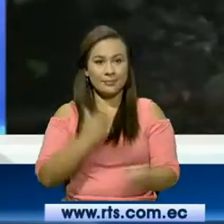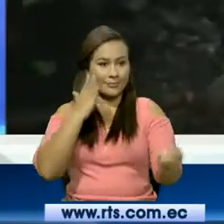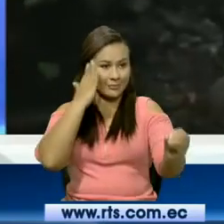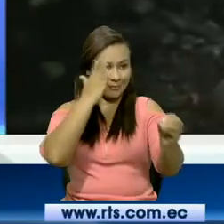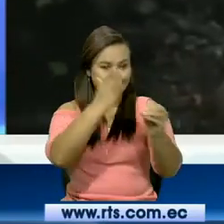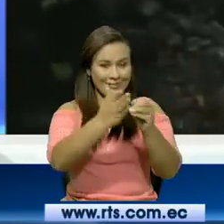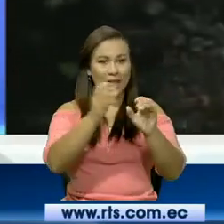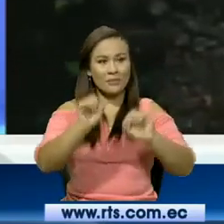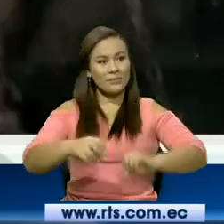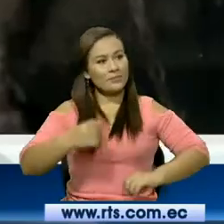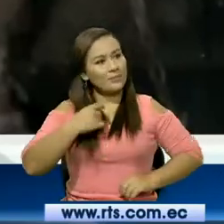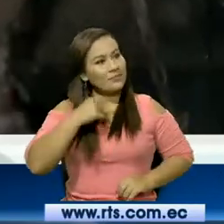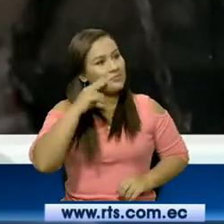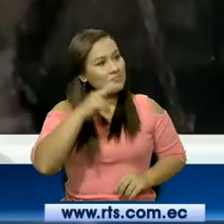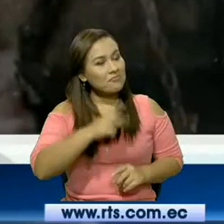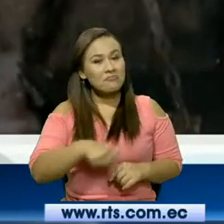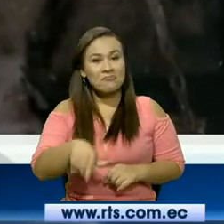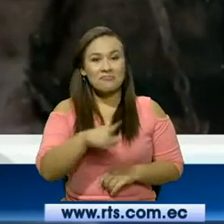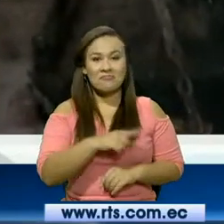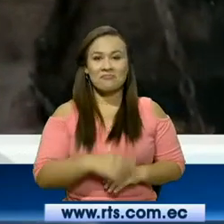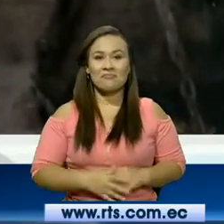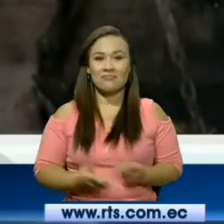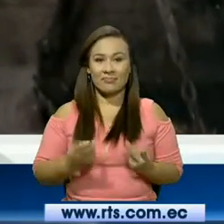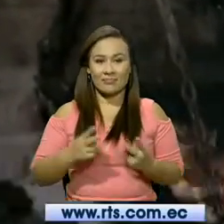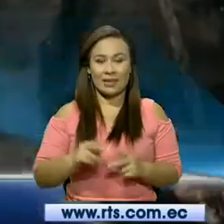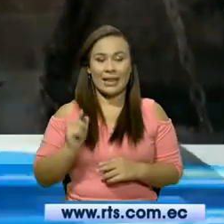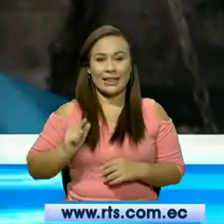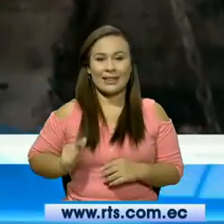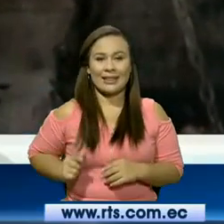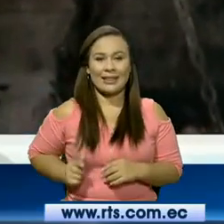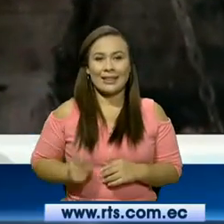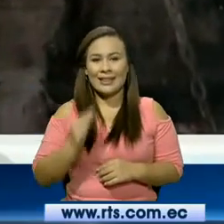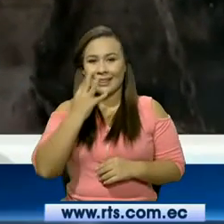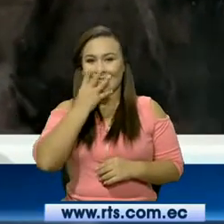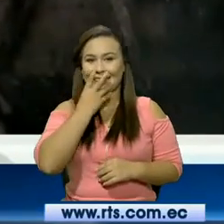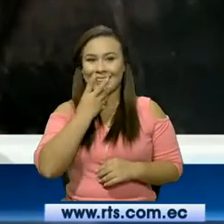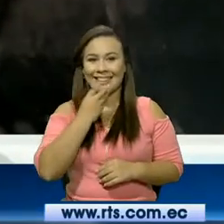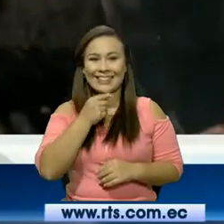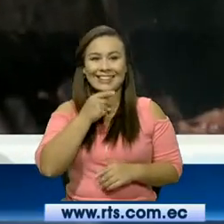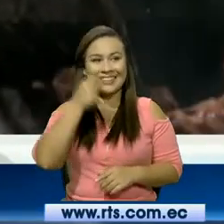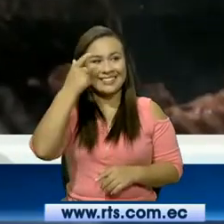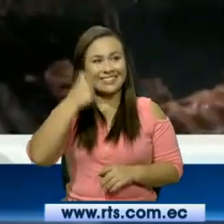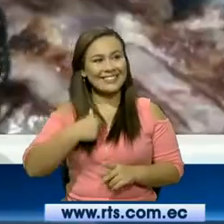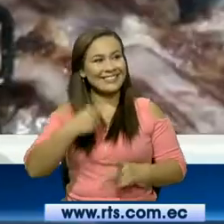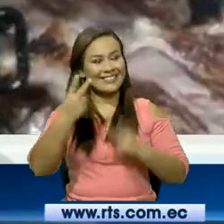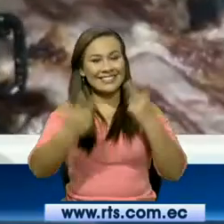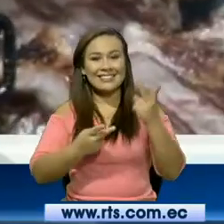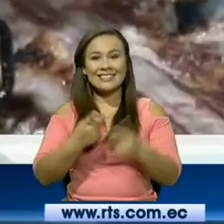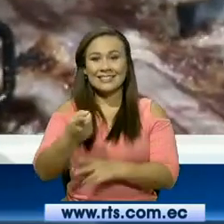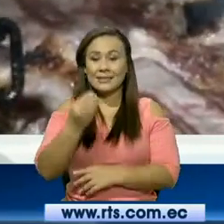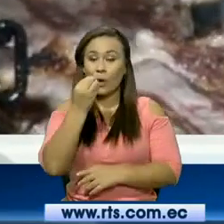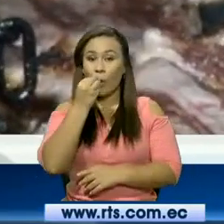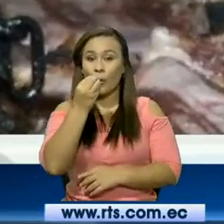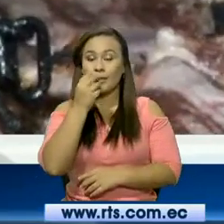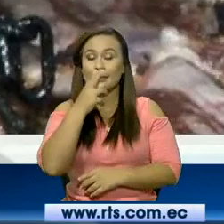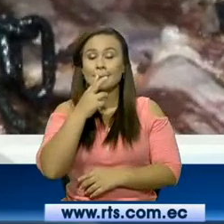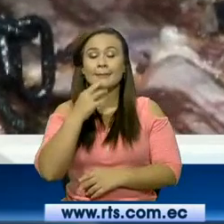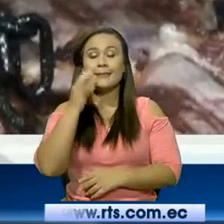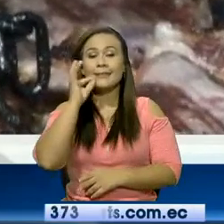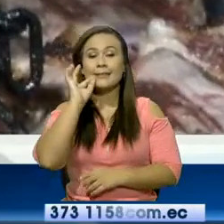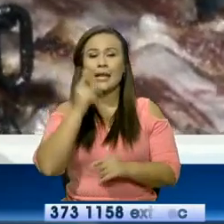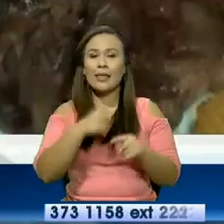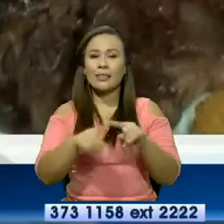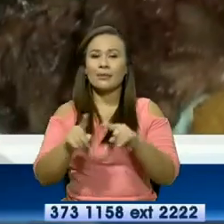turístico proyectado al mundo. Otra característica que convierte a Santo Domingo en atractivo para los visitantes es la variedad gastronómica que aquí se